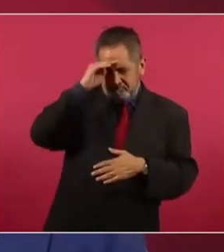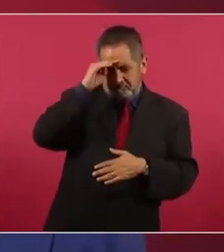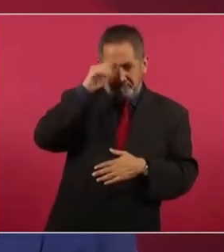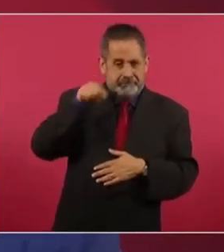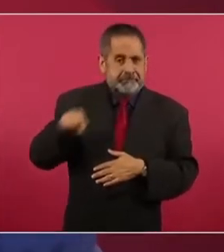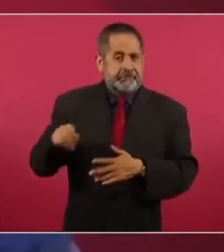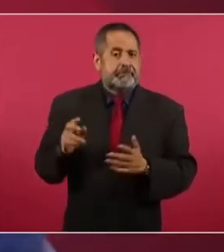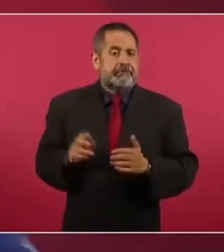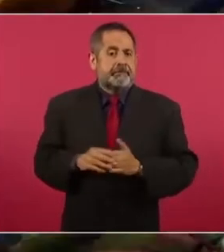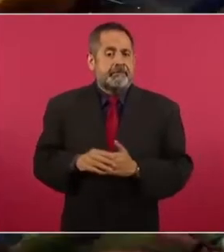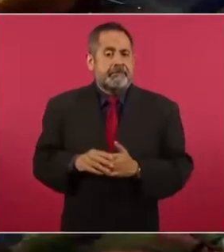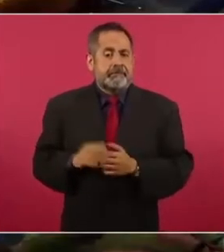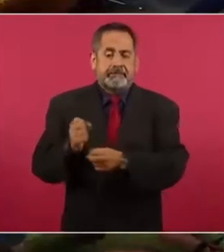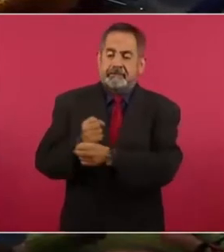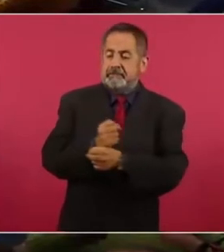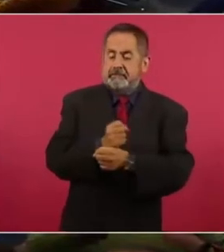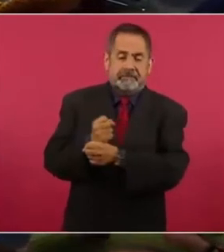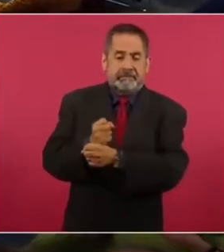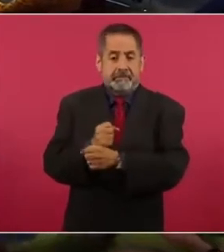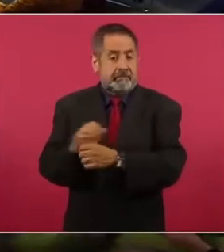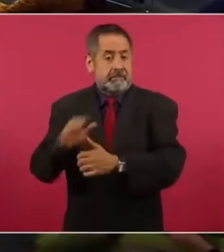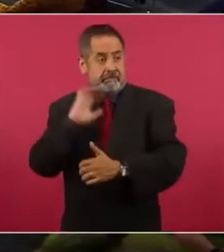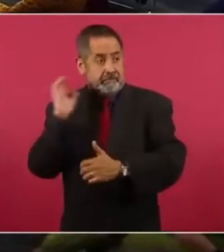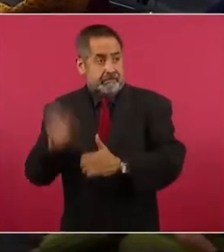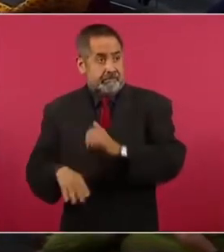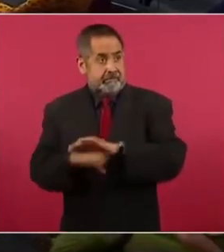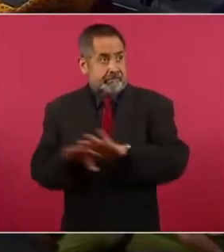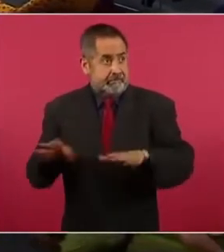la esclavitud en México se abolió